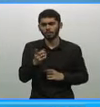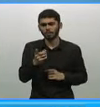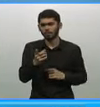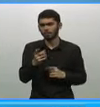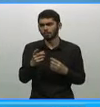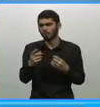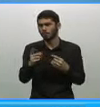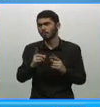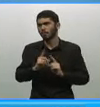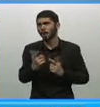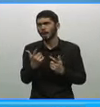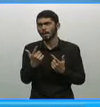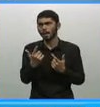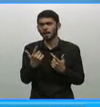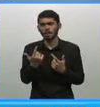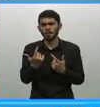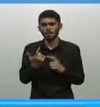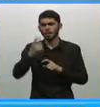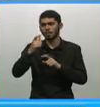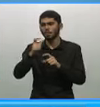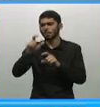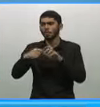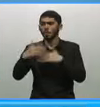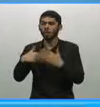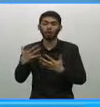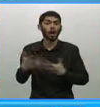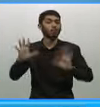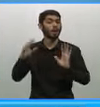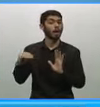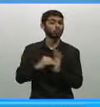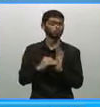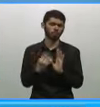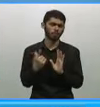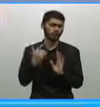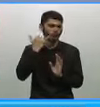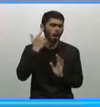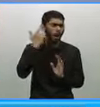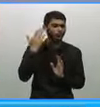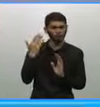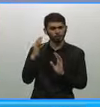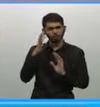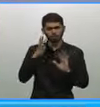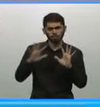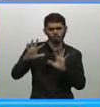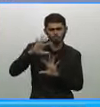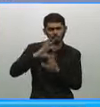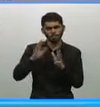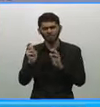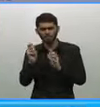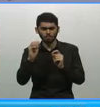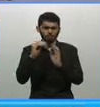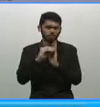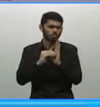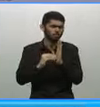hayan aparecido ahora producto de la casualidad, y seguramente, como son futbolistas que estamos viendo hace mucho tiempo, seguirán